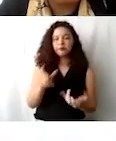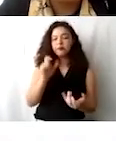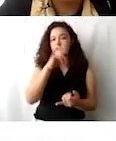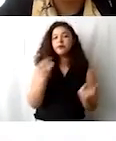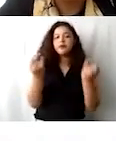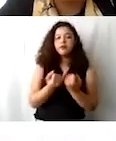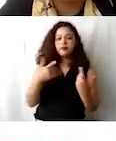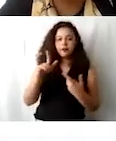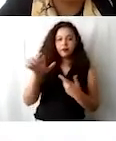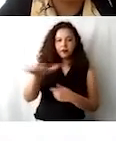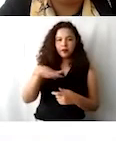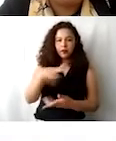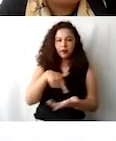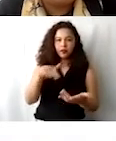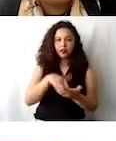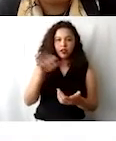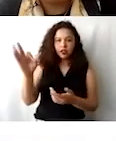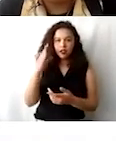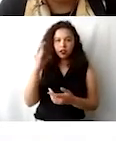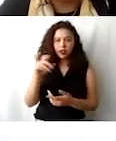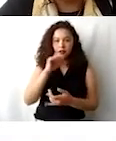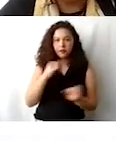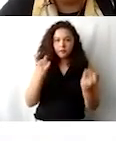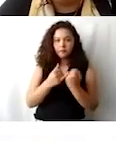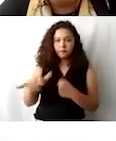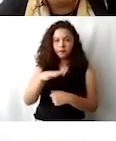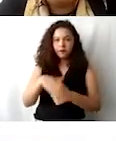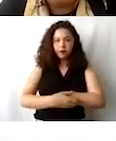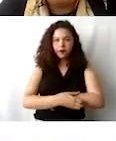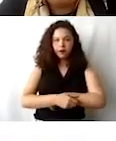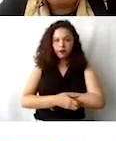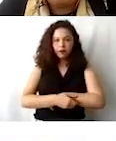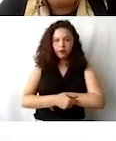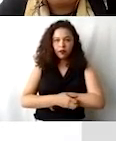y federales. Contador, le cedo la palabra.